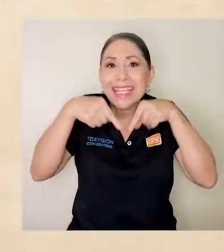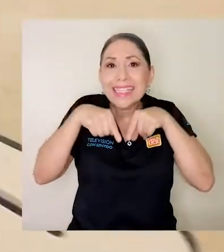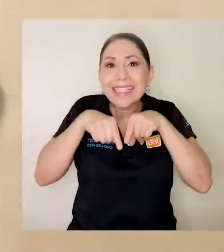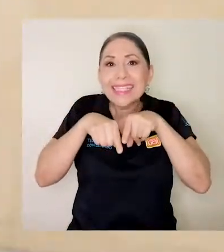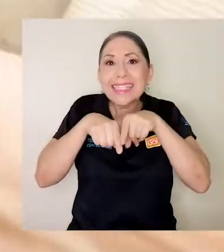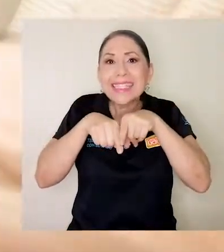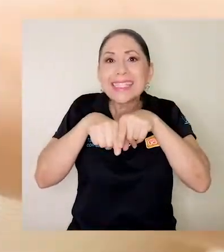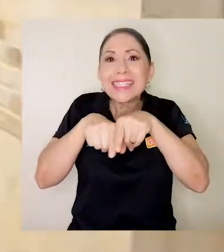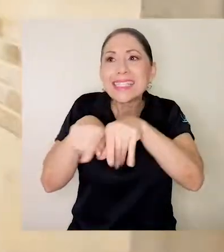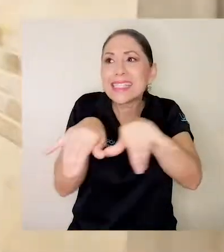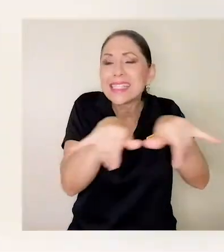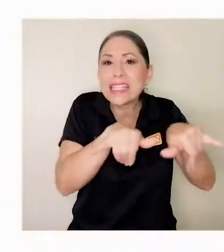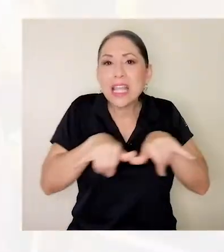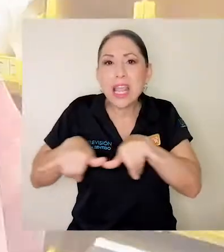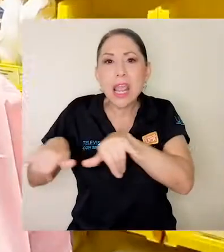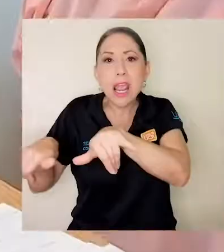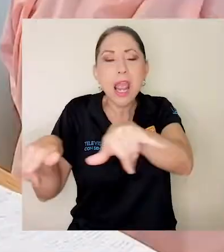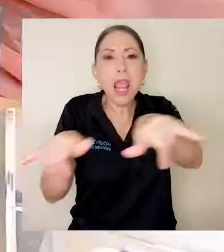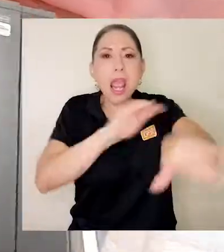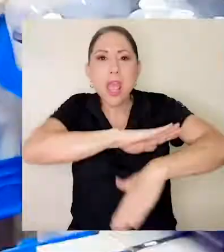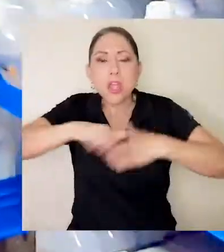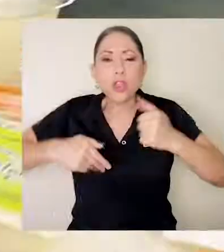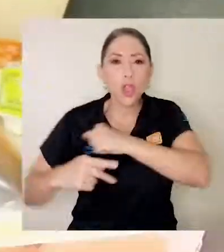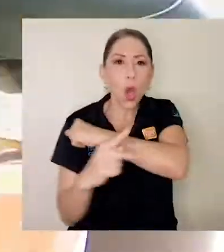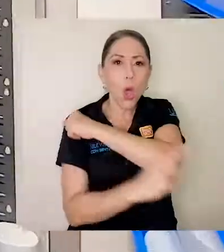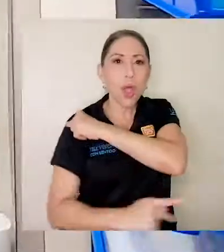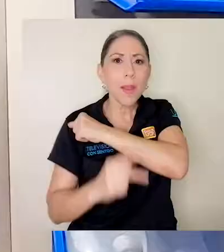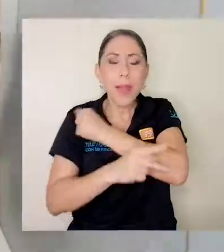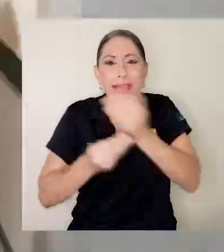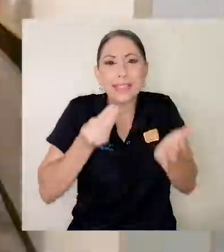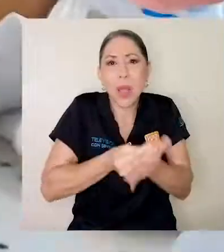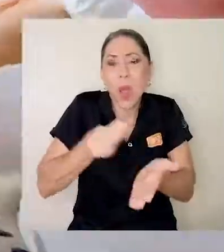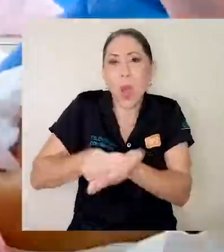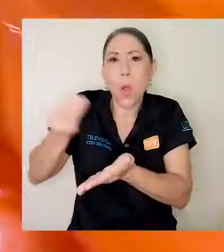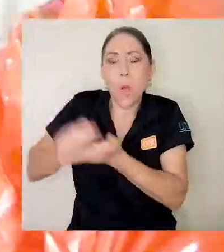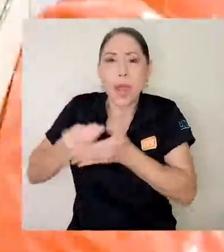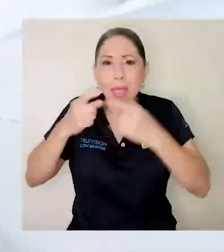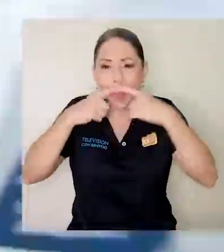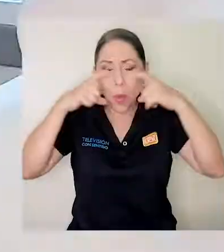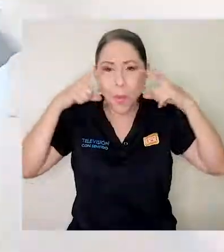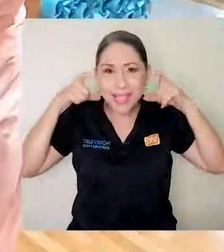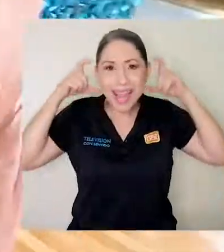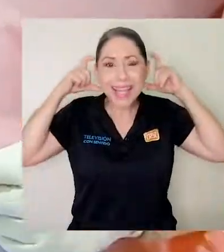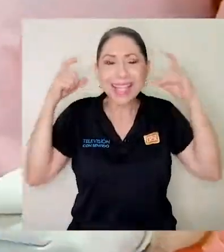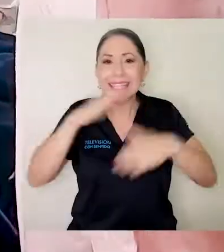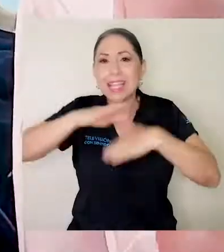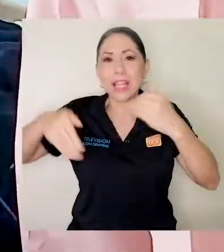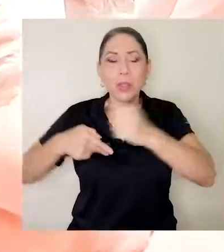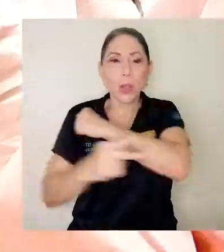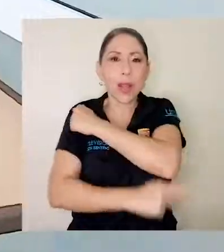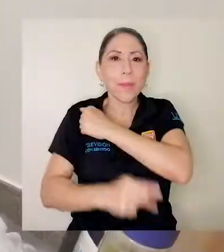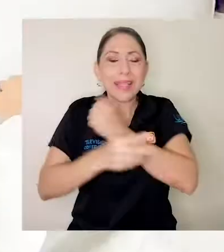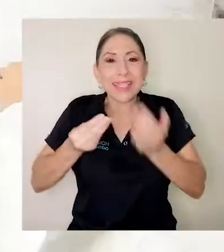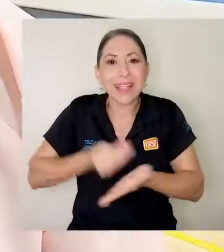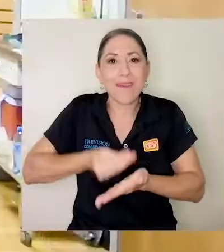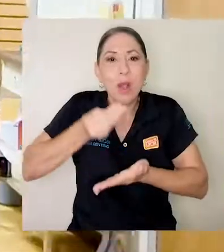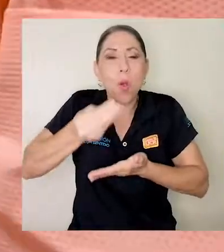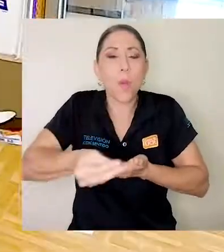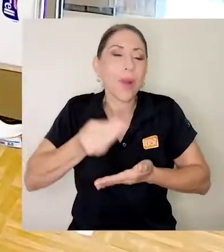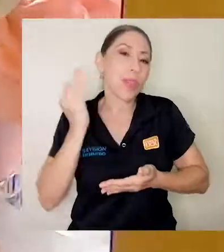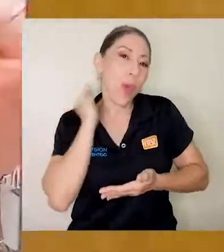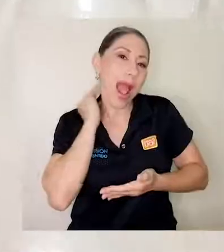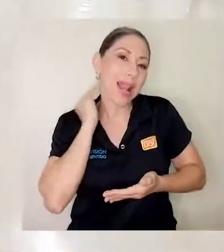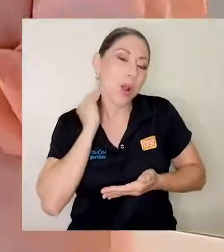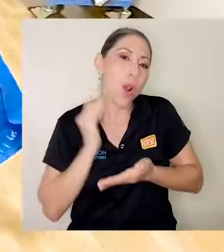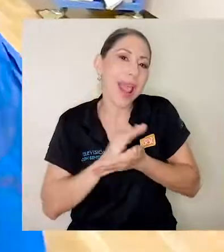simultáneamente todo el país estaba comprando mascarillas y todo el país estaba comprando